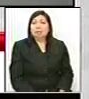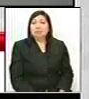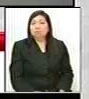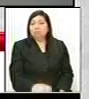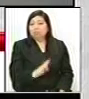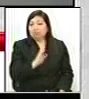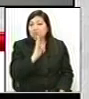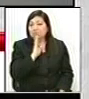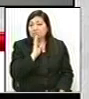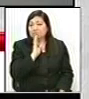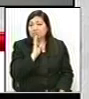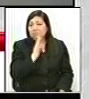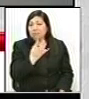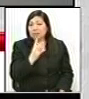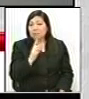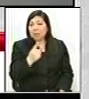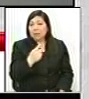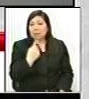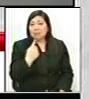hablando de